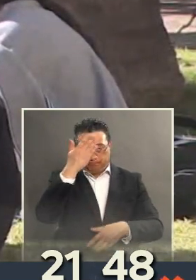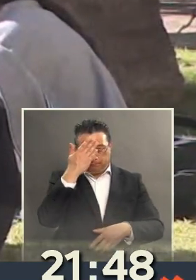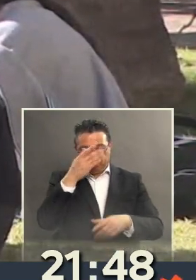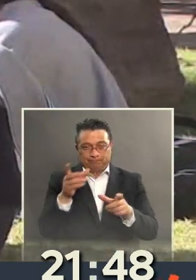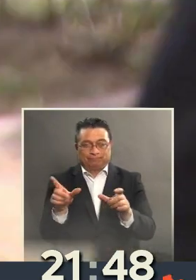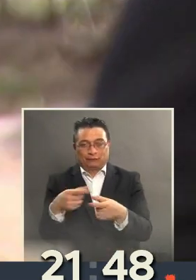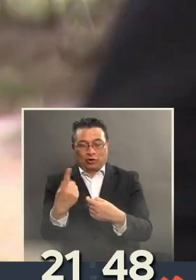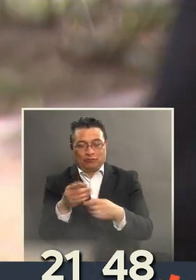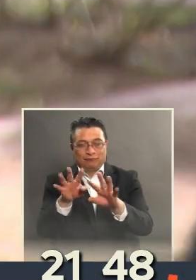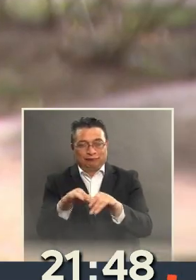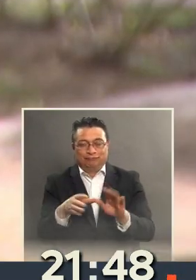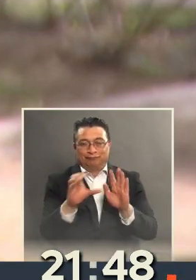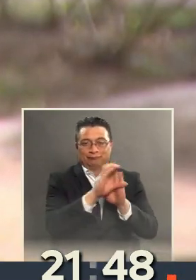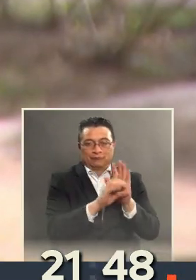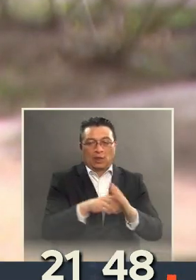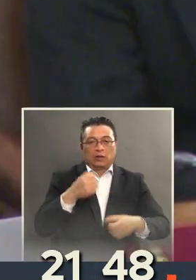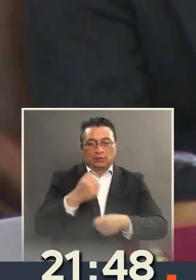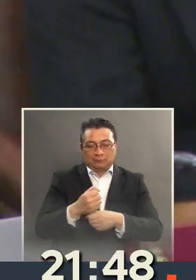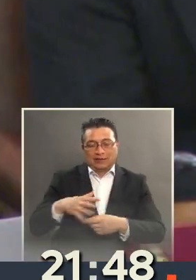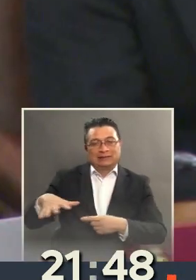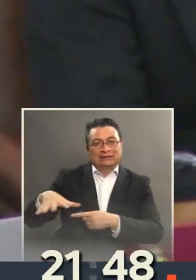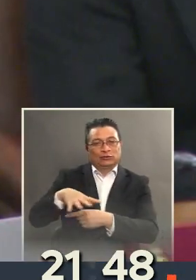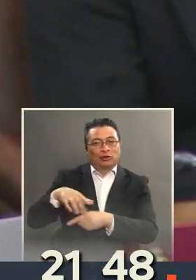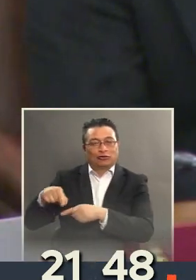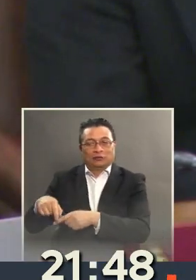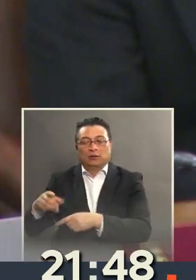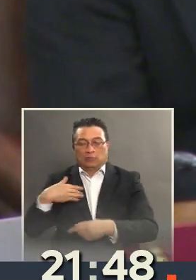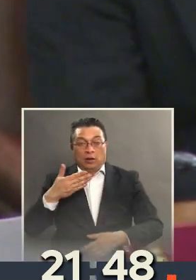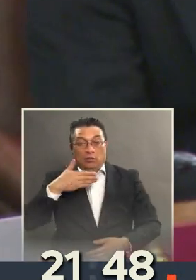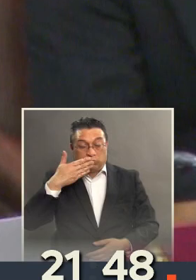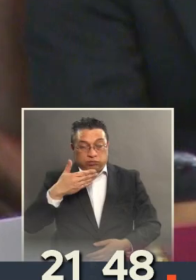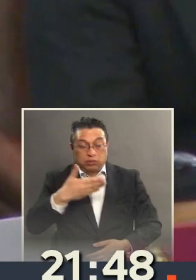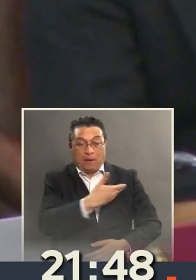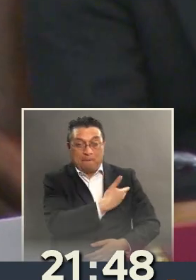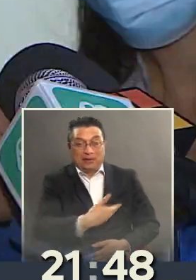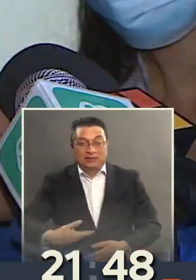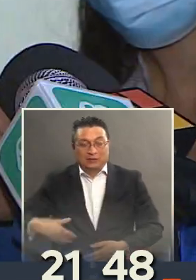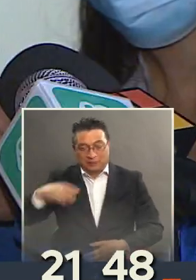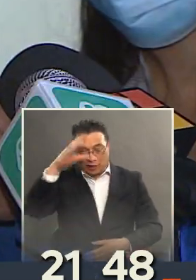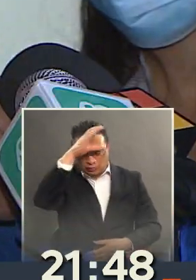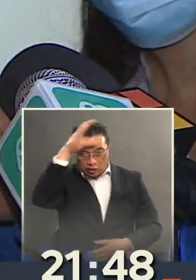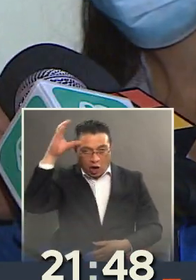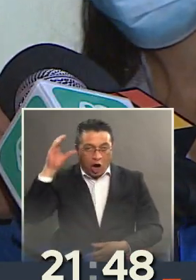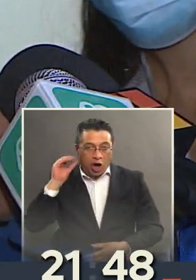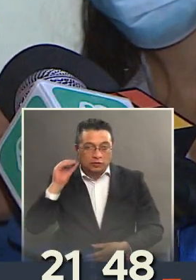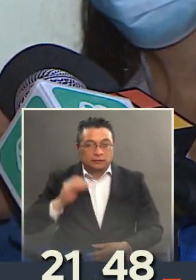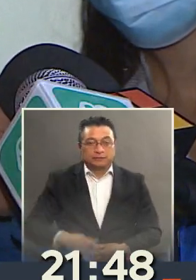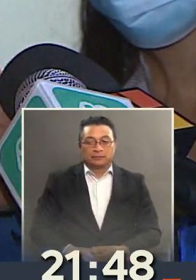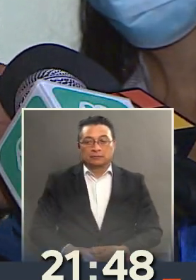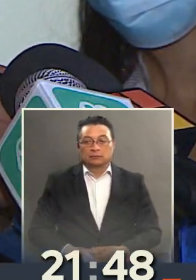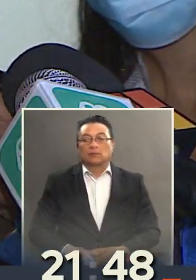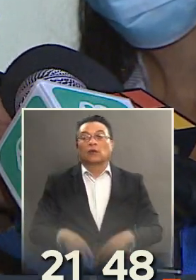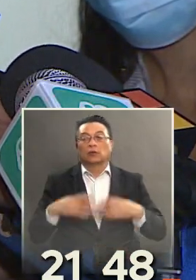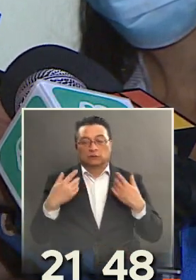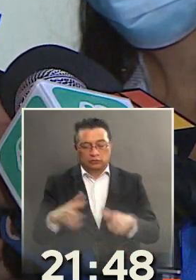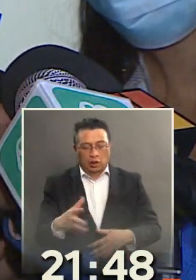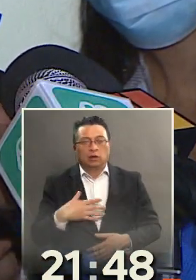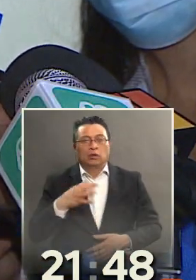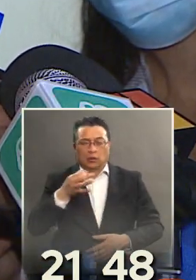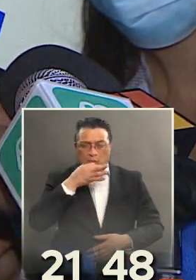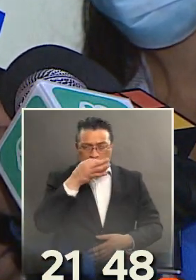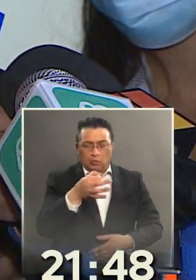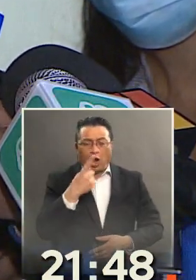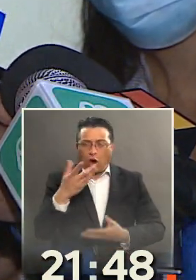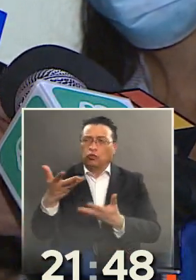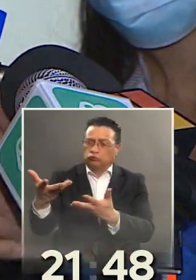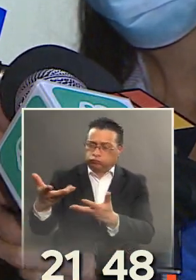para su trabajo. Tema que expuso la presidenta de la convención, Elisa Loncón. Hemos tenido algunos ofrecimientos donde